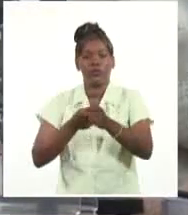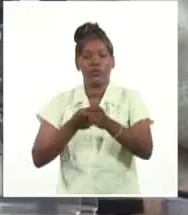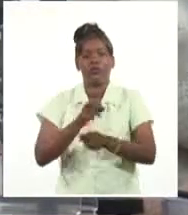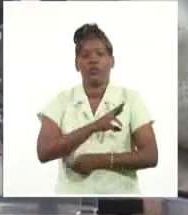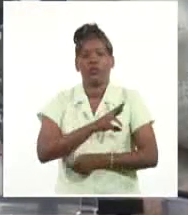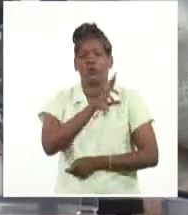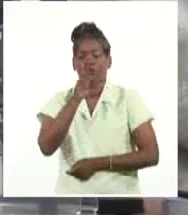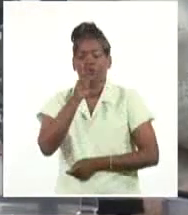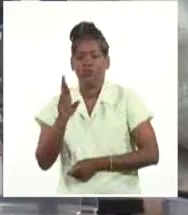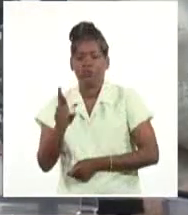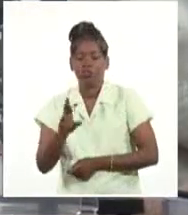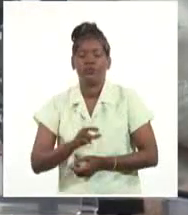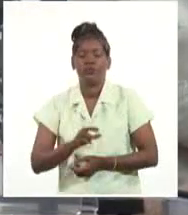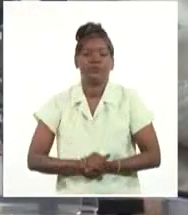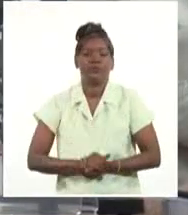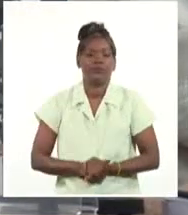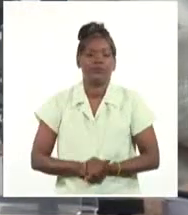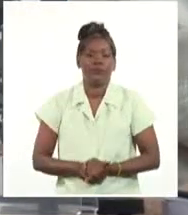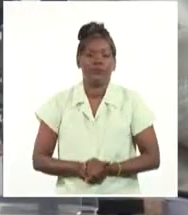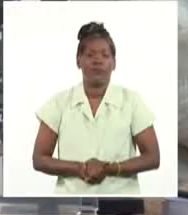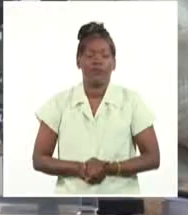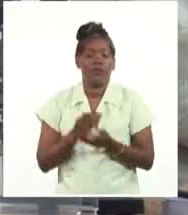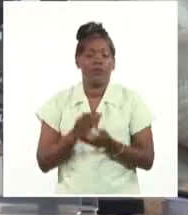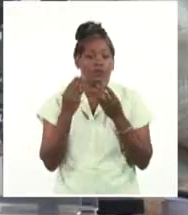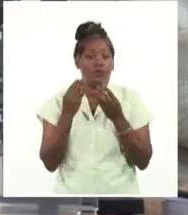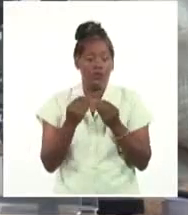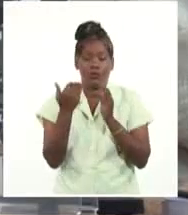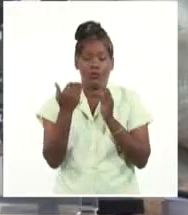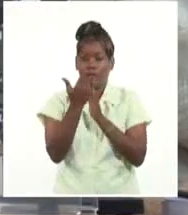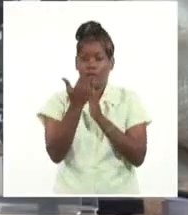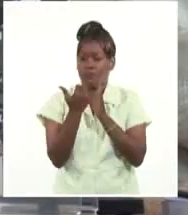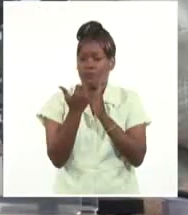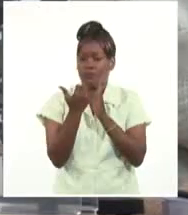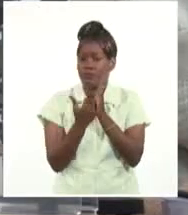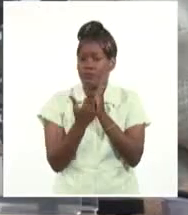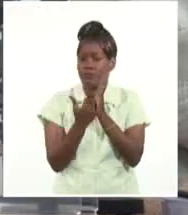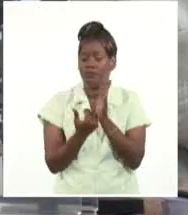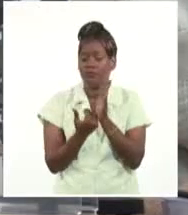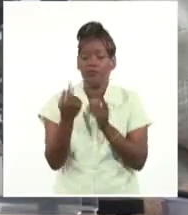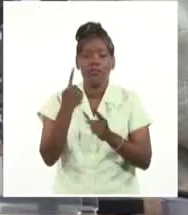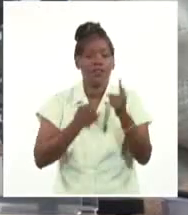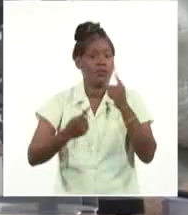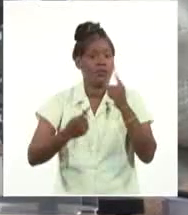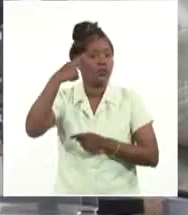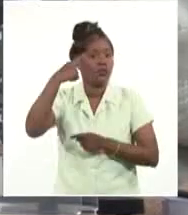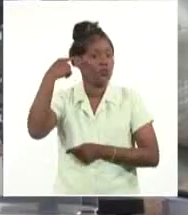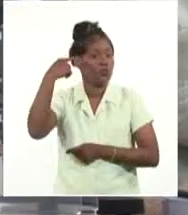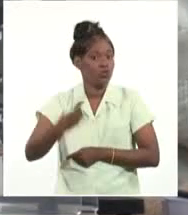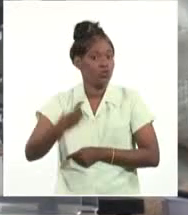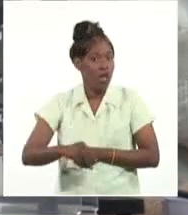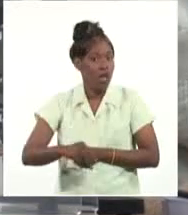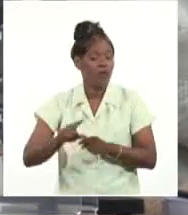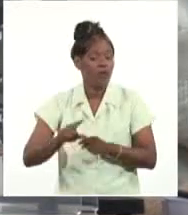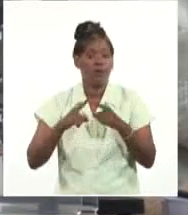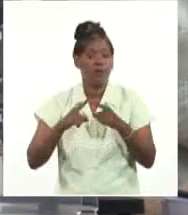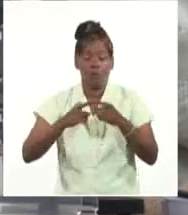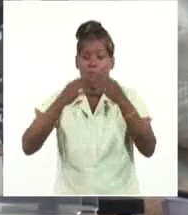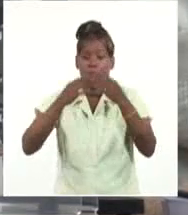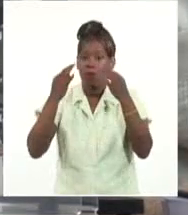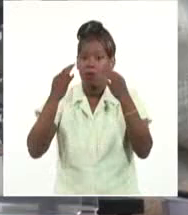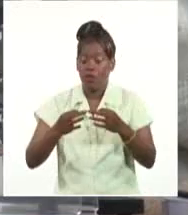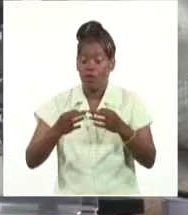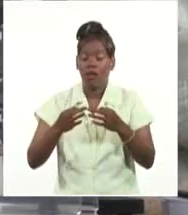de la revolución, muchas veces se desconocía cuán difícil fue, incluso después de que